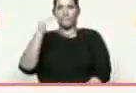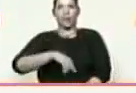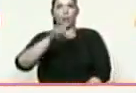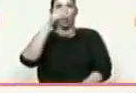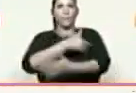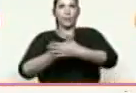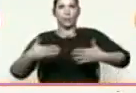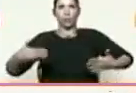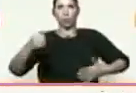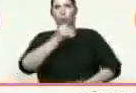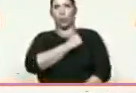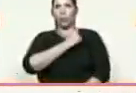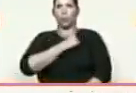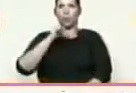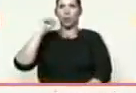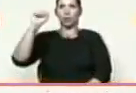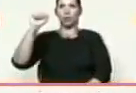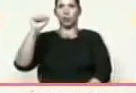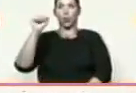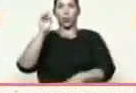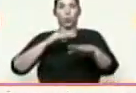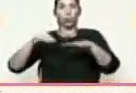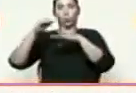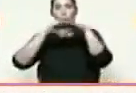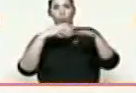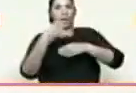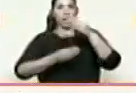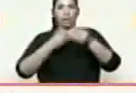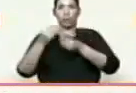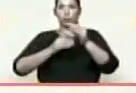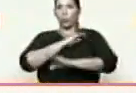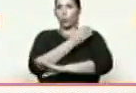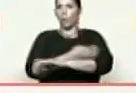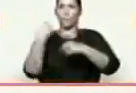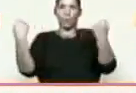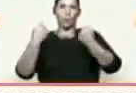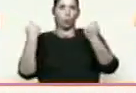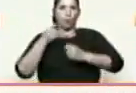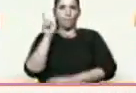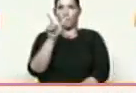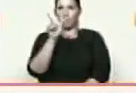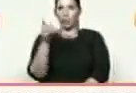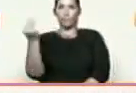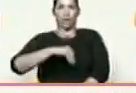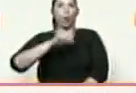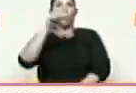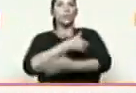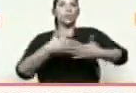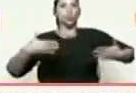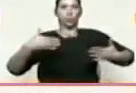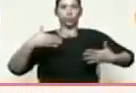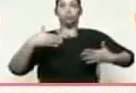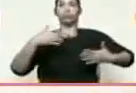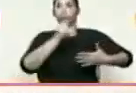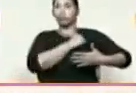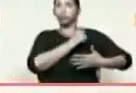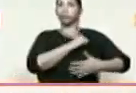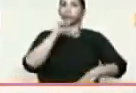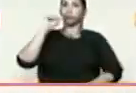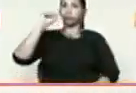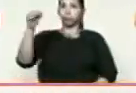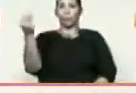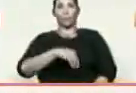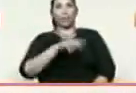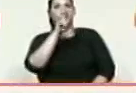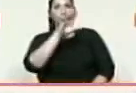de compatriotas en esas consultas que ha hecho el Poder Popular y el partido. Más de un millón. Tenemos más de 21